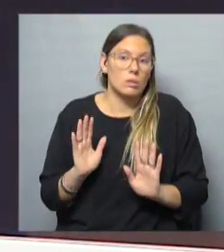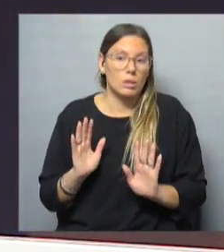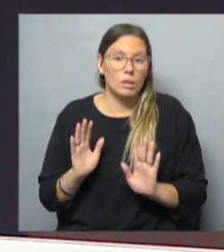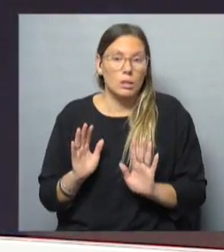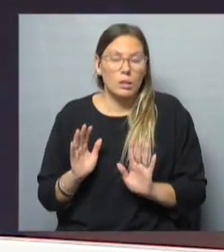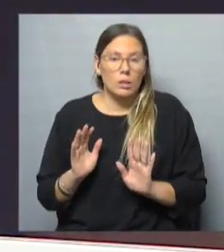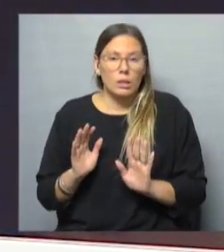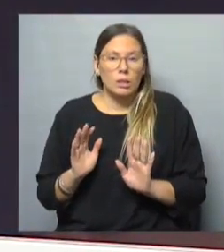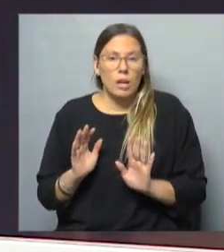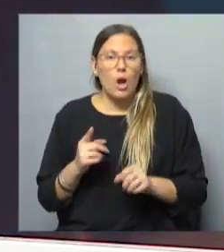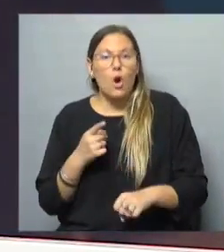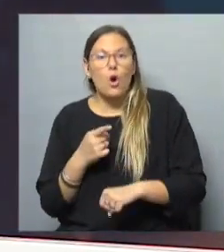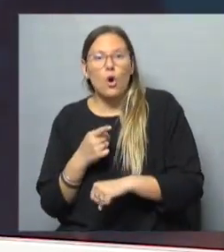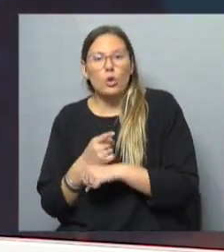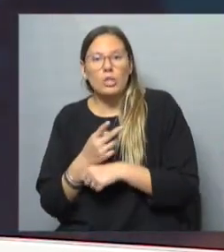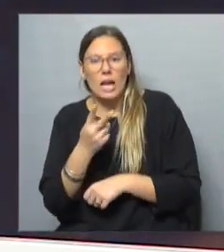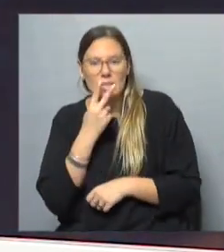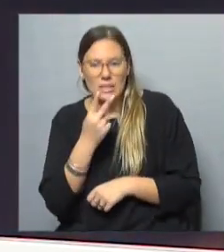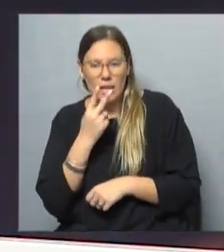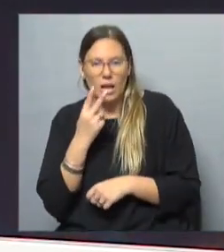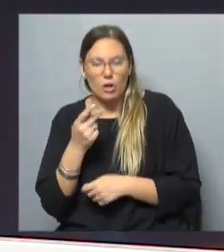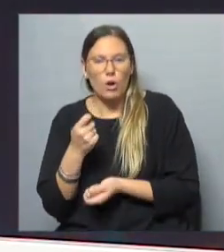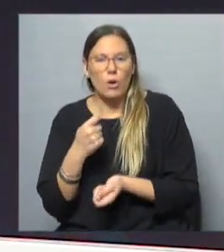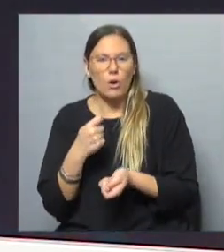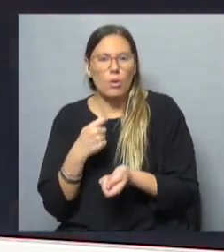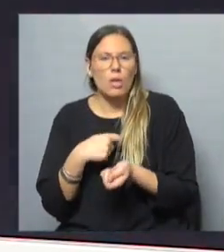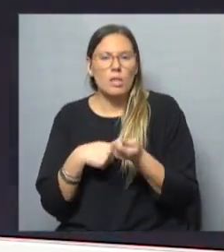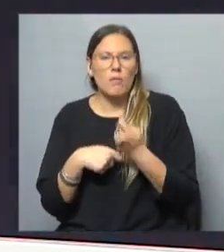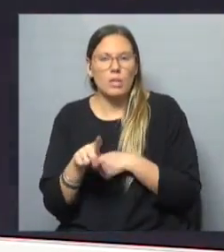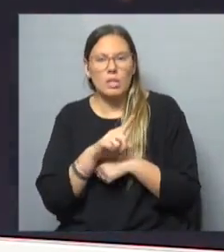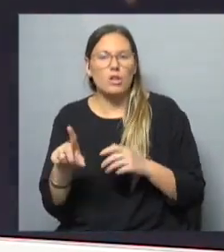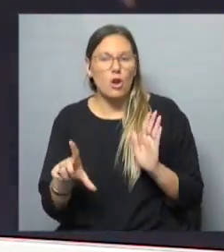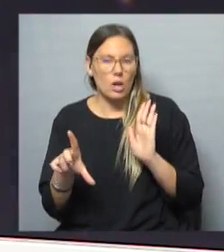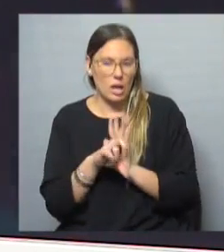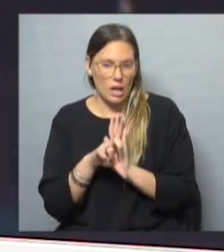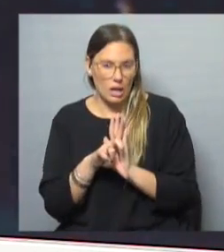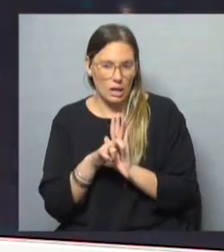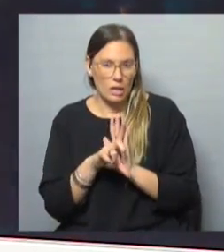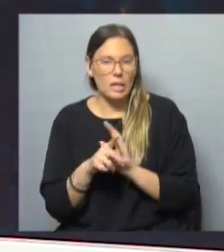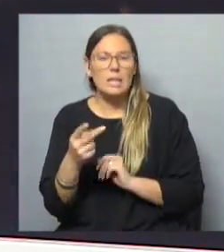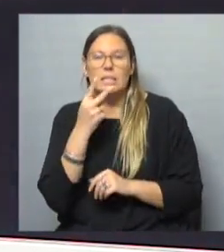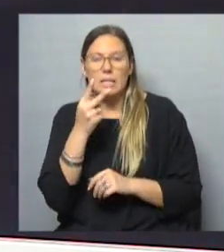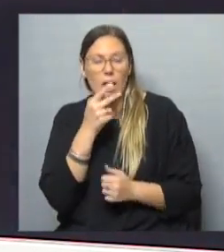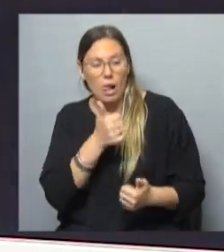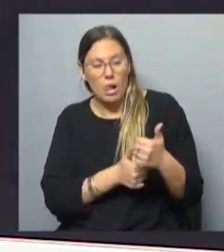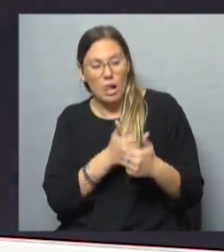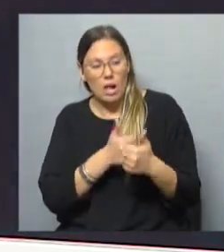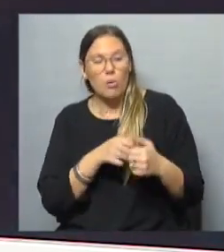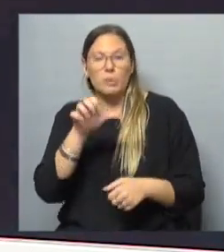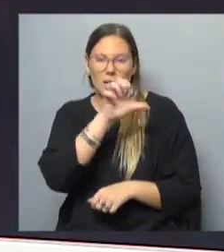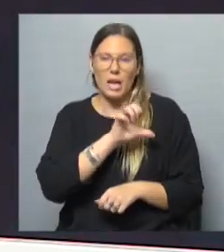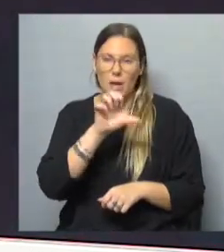el sentido de combatir a los cigarrillos ilegales, ¿no? Al mercado, digamos, ilegal de los cigarros que compite contra las